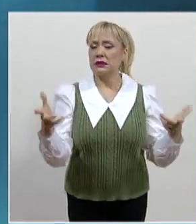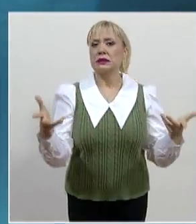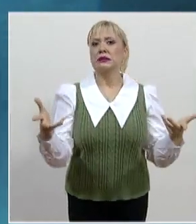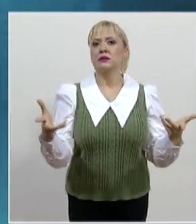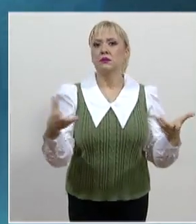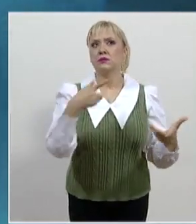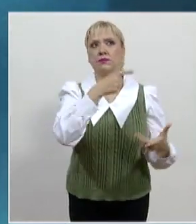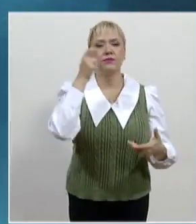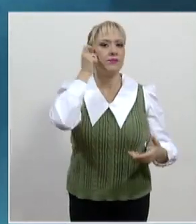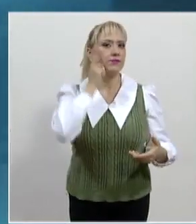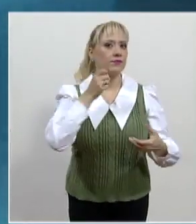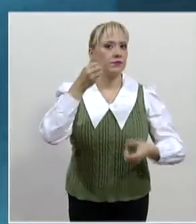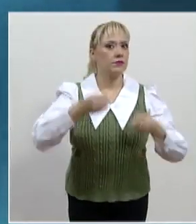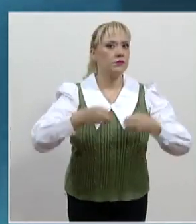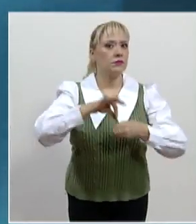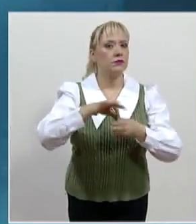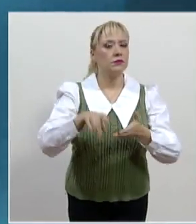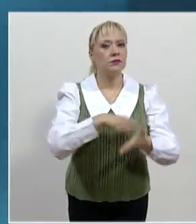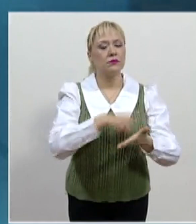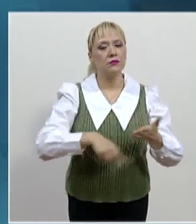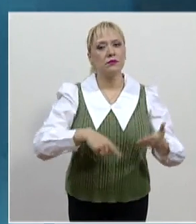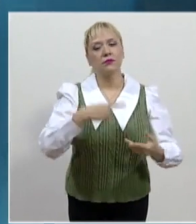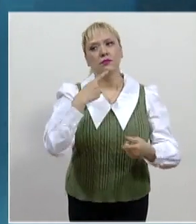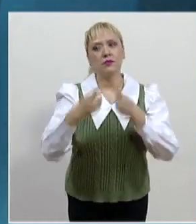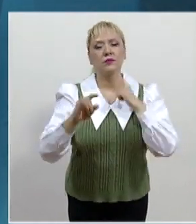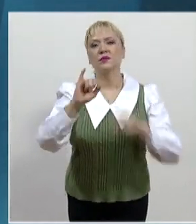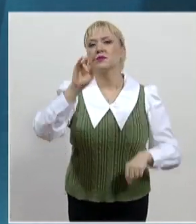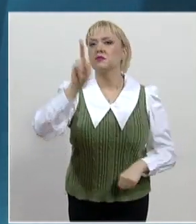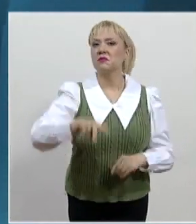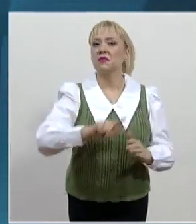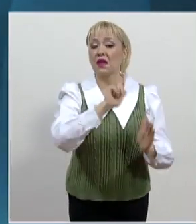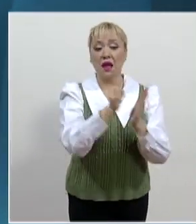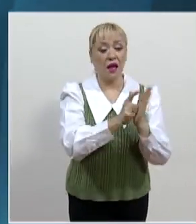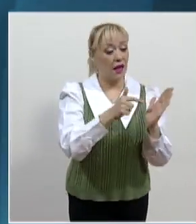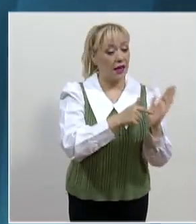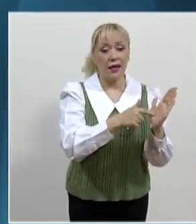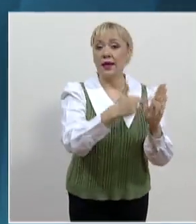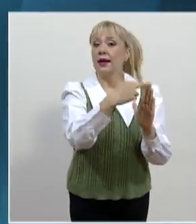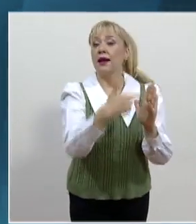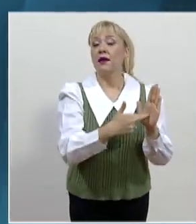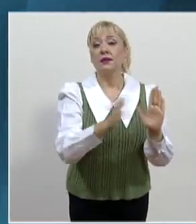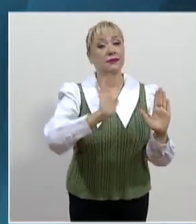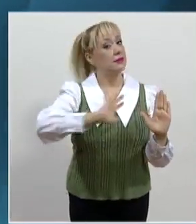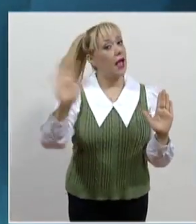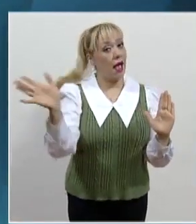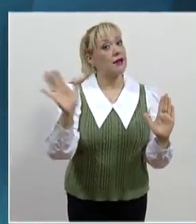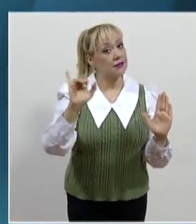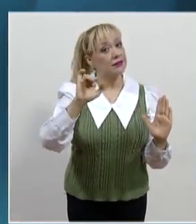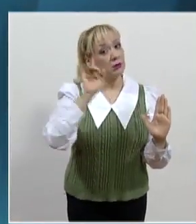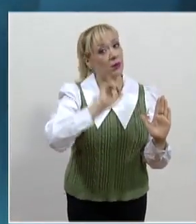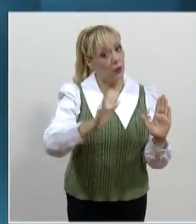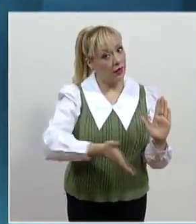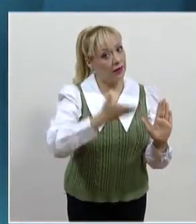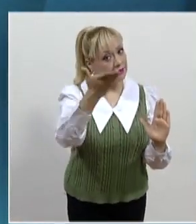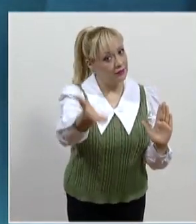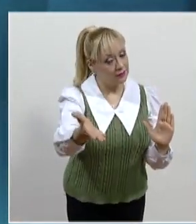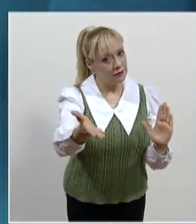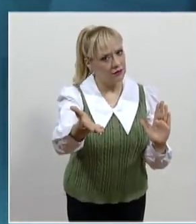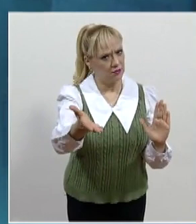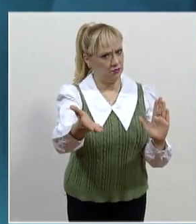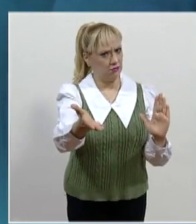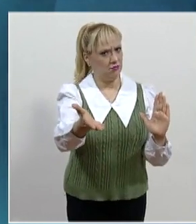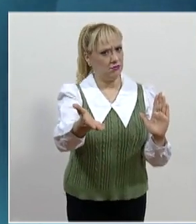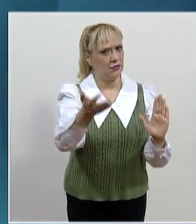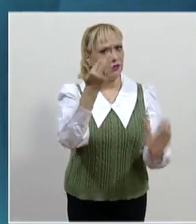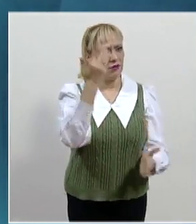Electoral de Guerrero. Dijo que no basta con que las leyes y normas señalen que garantizan a las mujeres sus derechos, porque se necesita la actuación